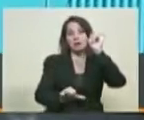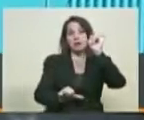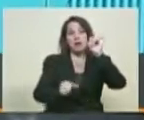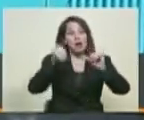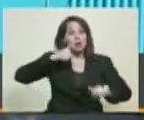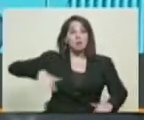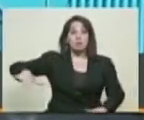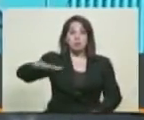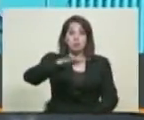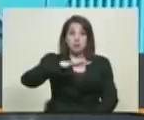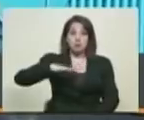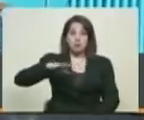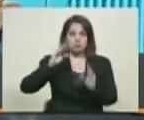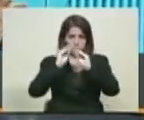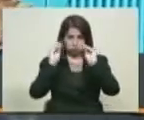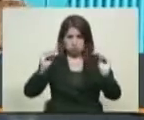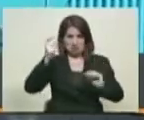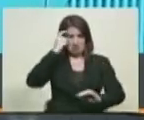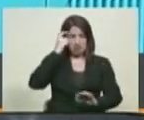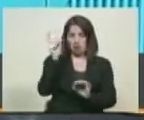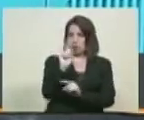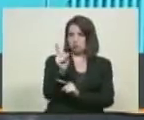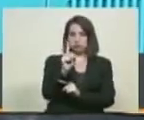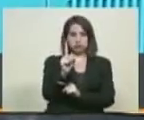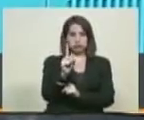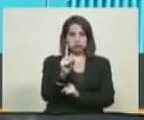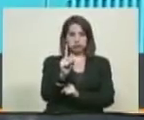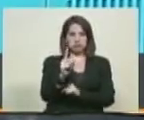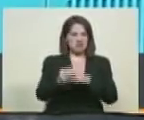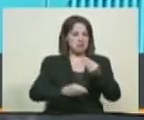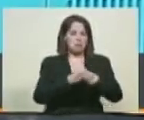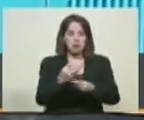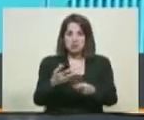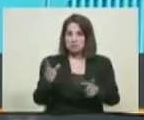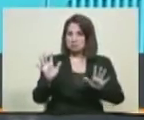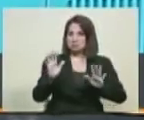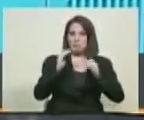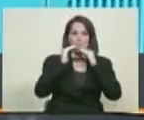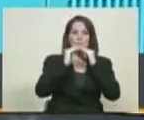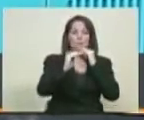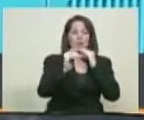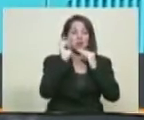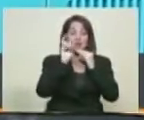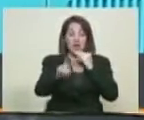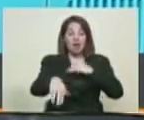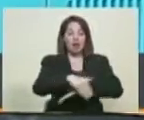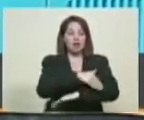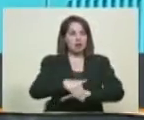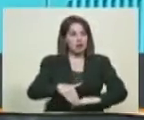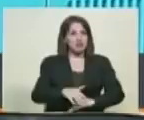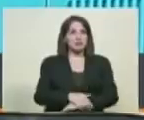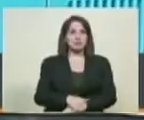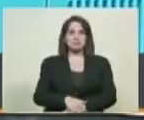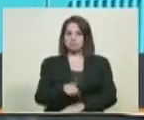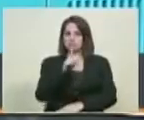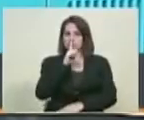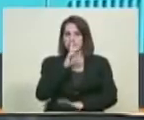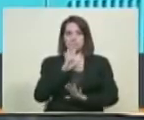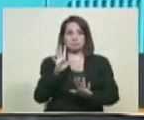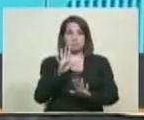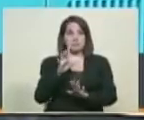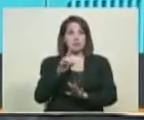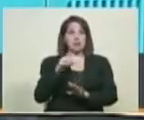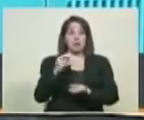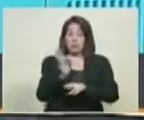Ni vamos a avisar el día, ni el tipo de acción. Ustedes la verán en las calles. No digo más, para que sea